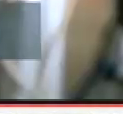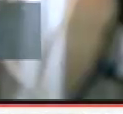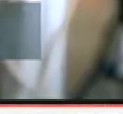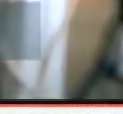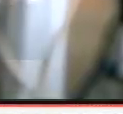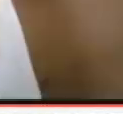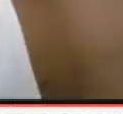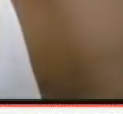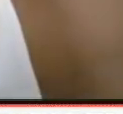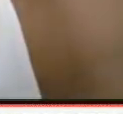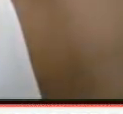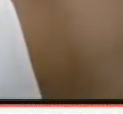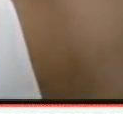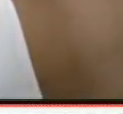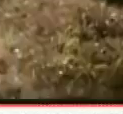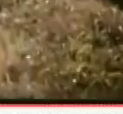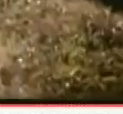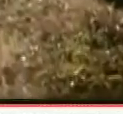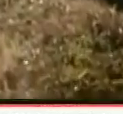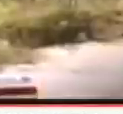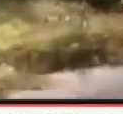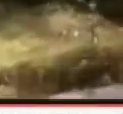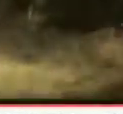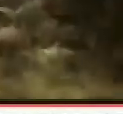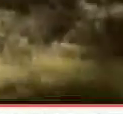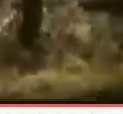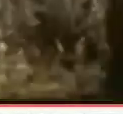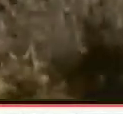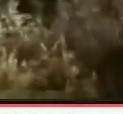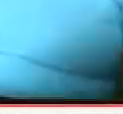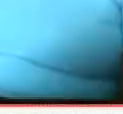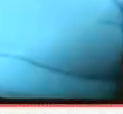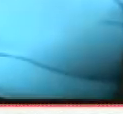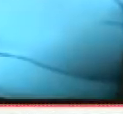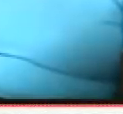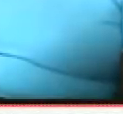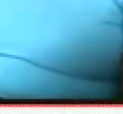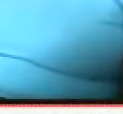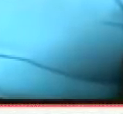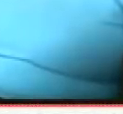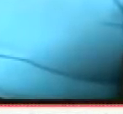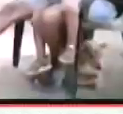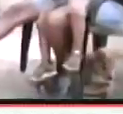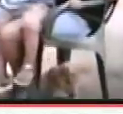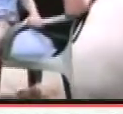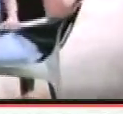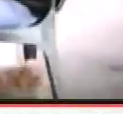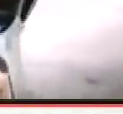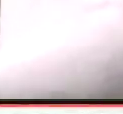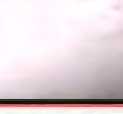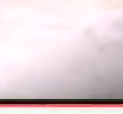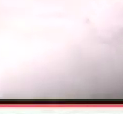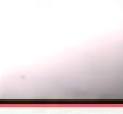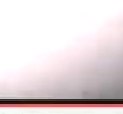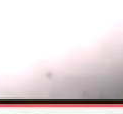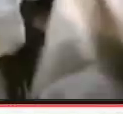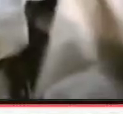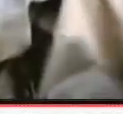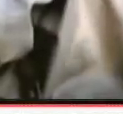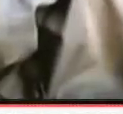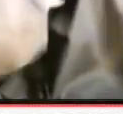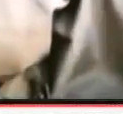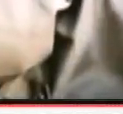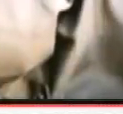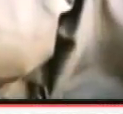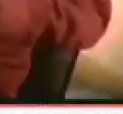los servicios del Banco de Venezuela a aquellos poblados que no cuentan con ninguna oficina bancaria, con ningún servicio de ningún banco, ni público